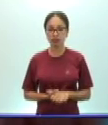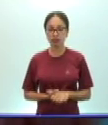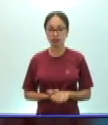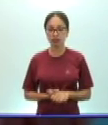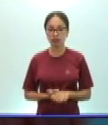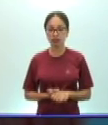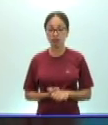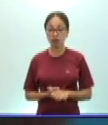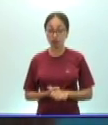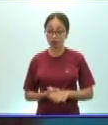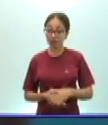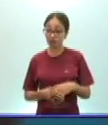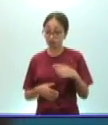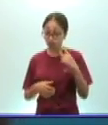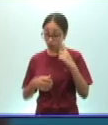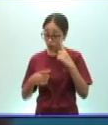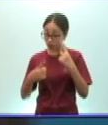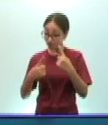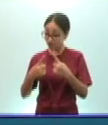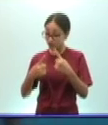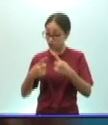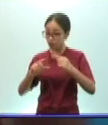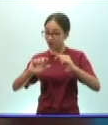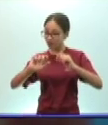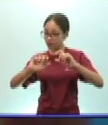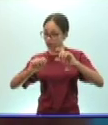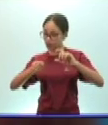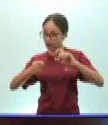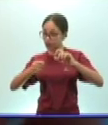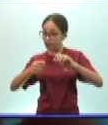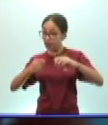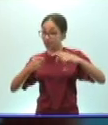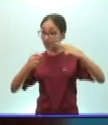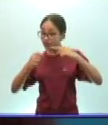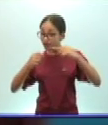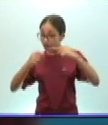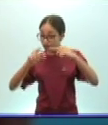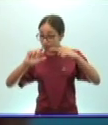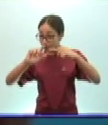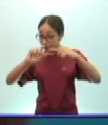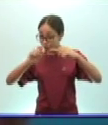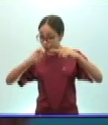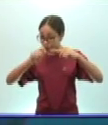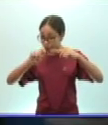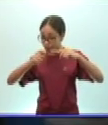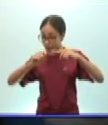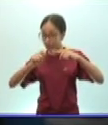Nos aseguramos que el robinete de la ampolla esté cerrado, es decir, que quede horizontal.